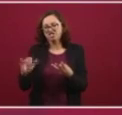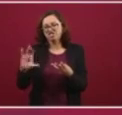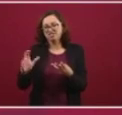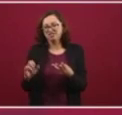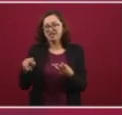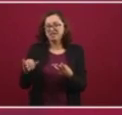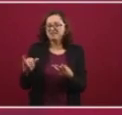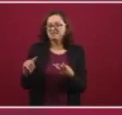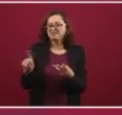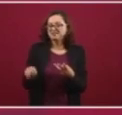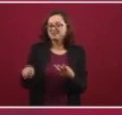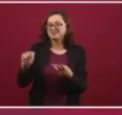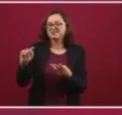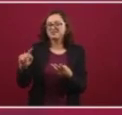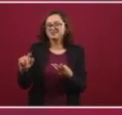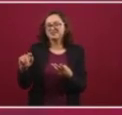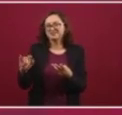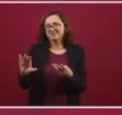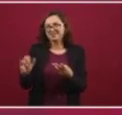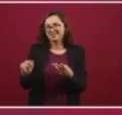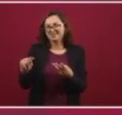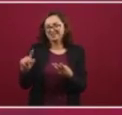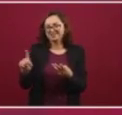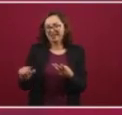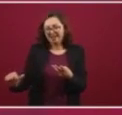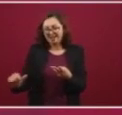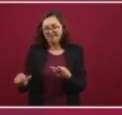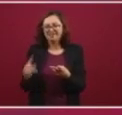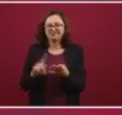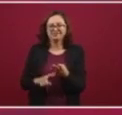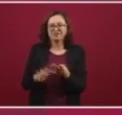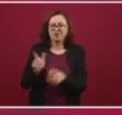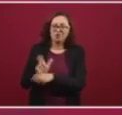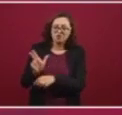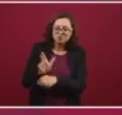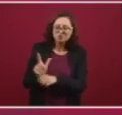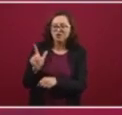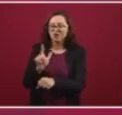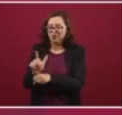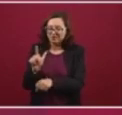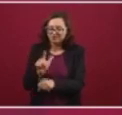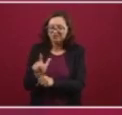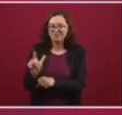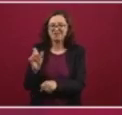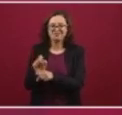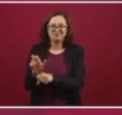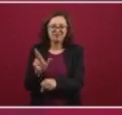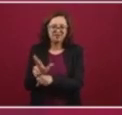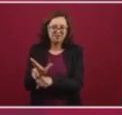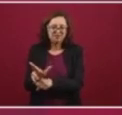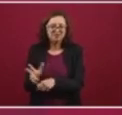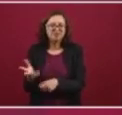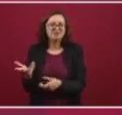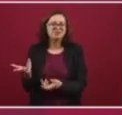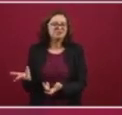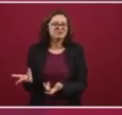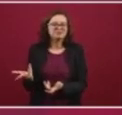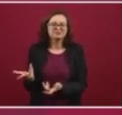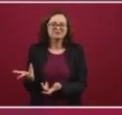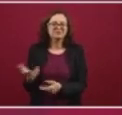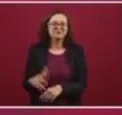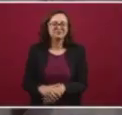Yuzmal, pues, y Honduras y Guatemala y El Salvador, sí,